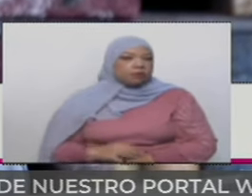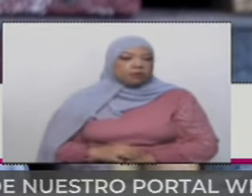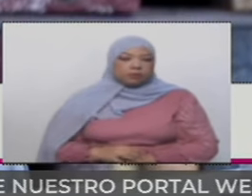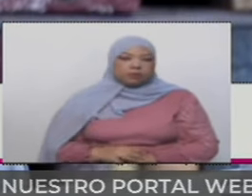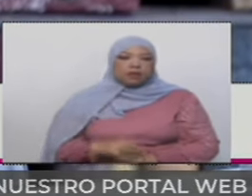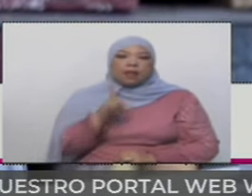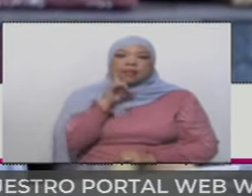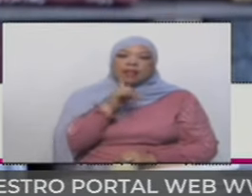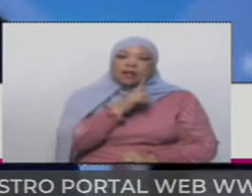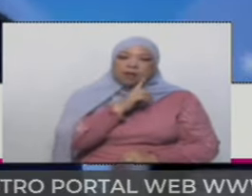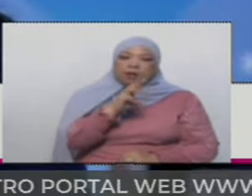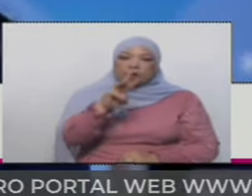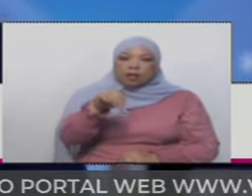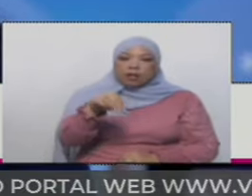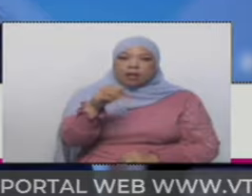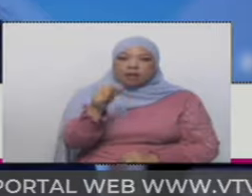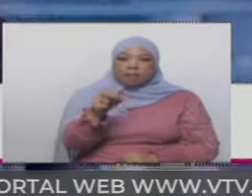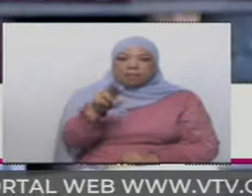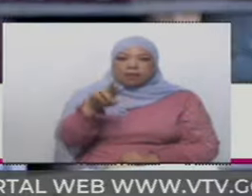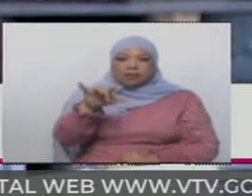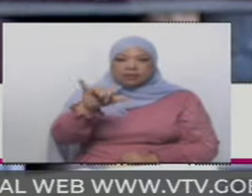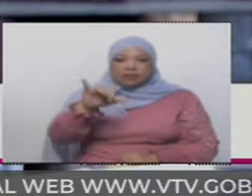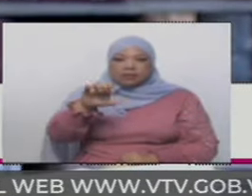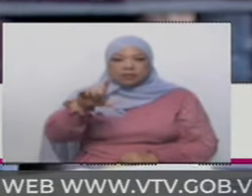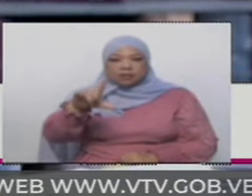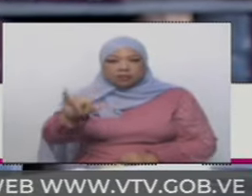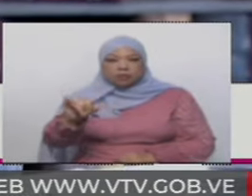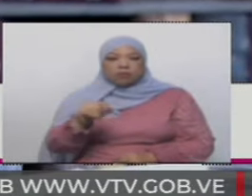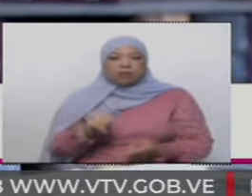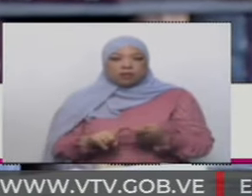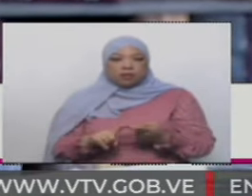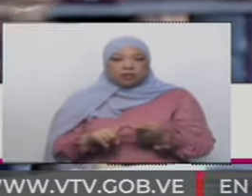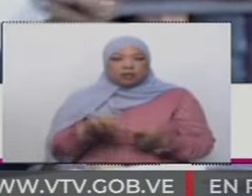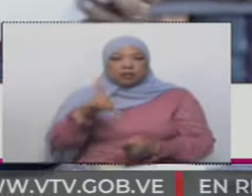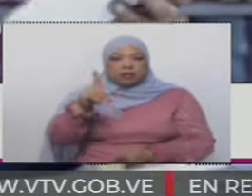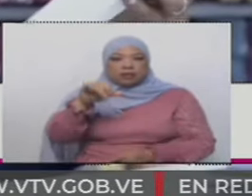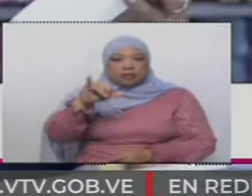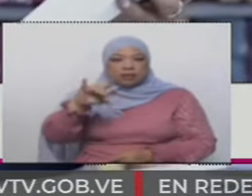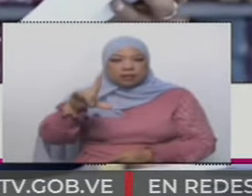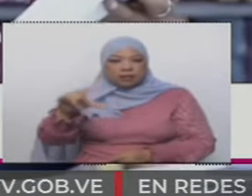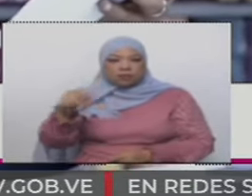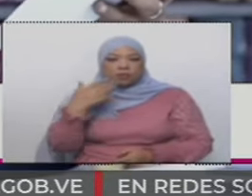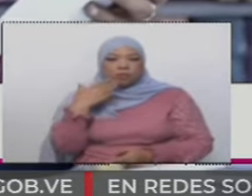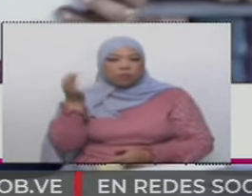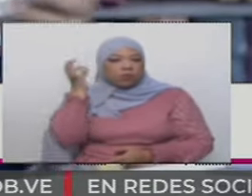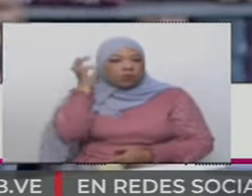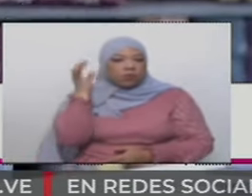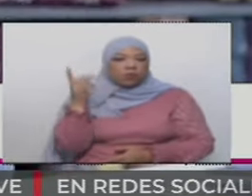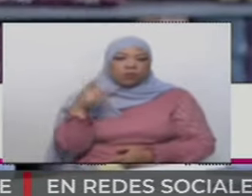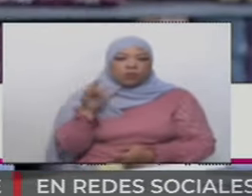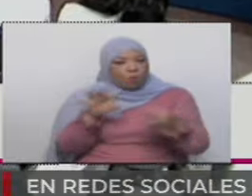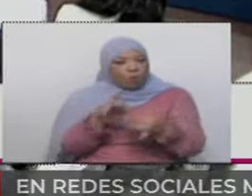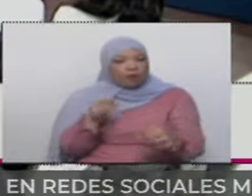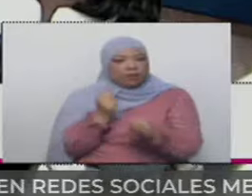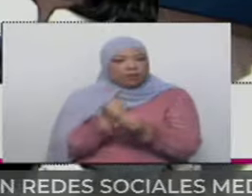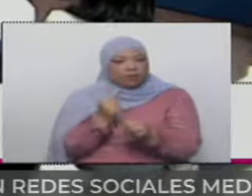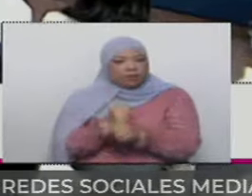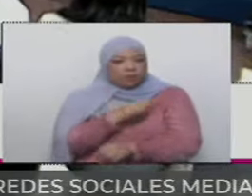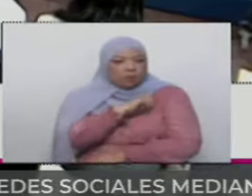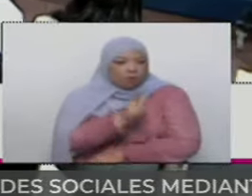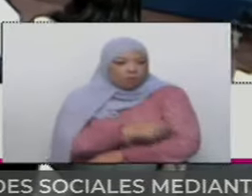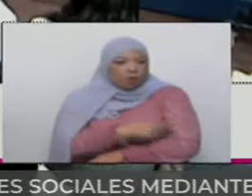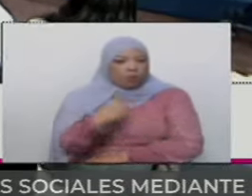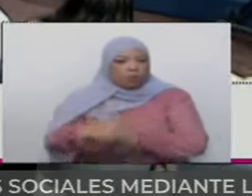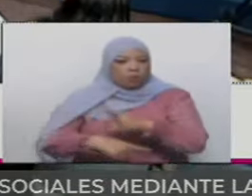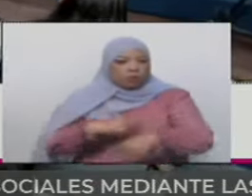Margiela, a Itamar Araujo, a Da Lady Guerra. Bueno, adelante, las mujeres adelante. Margiela, ¿cómo ha estado el